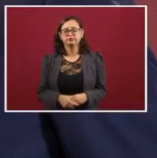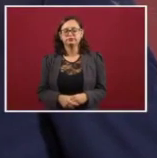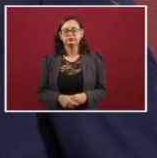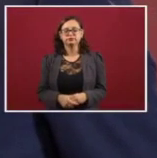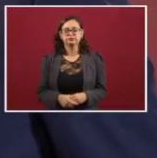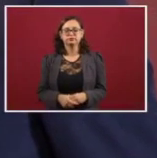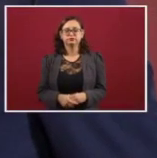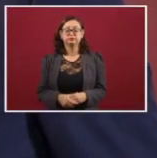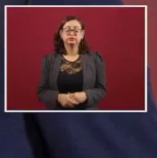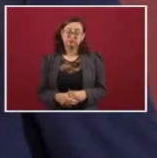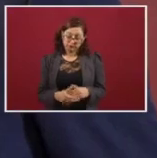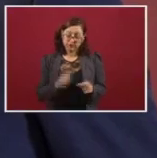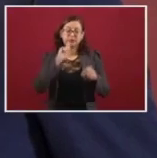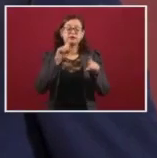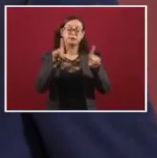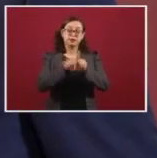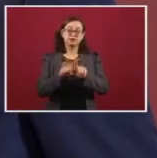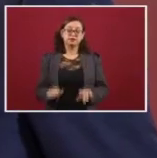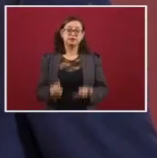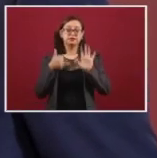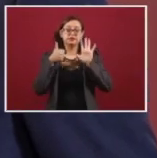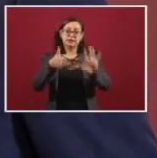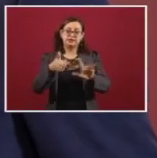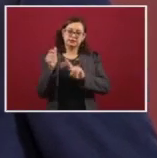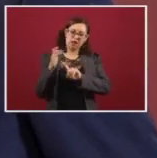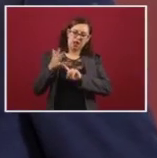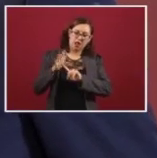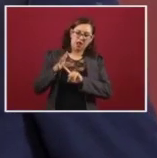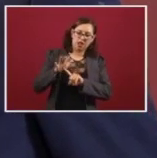6 helicópteros también, nuevos.